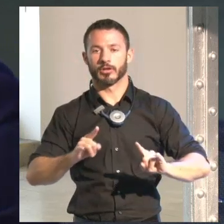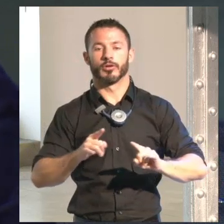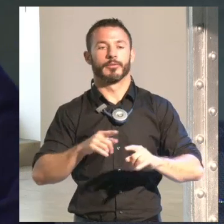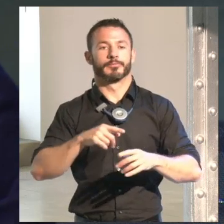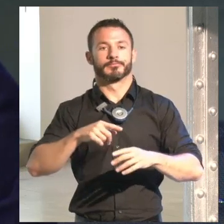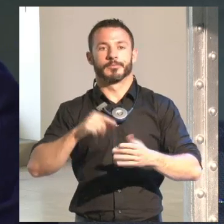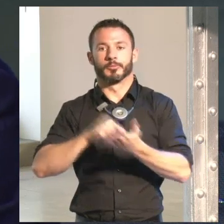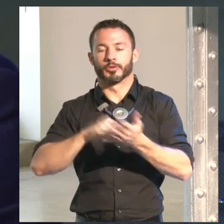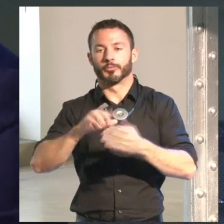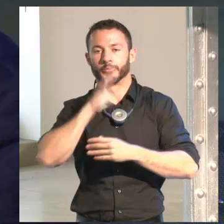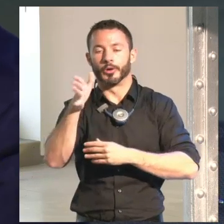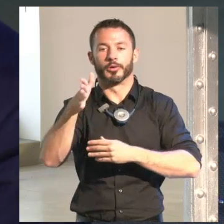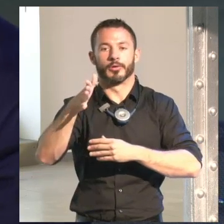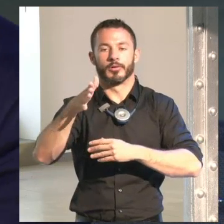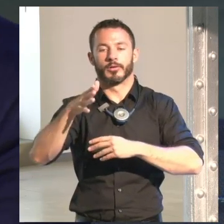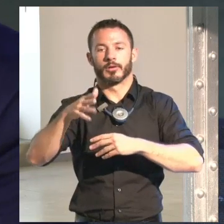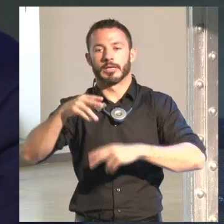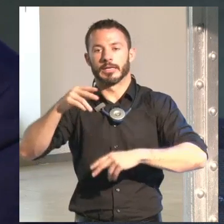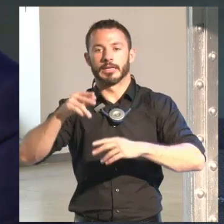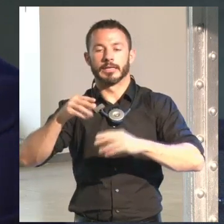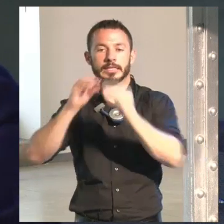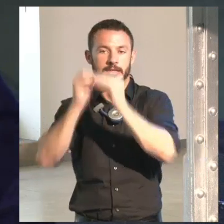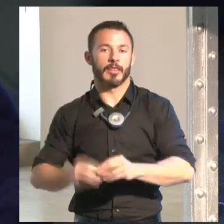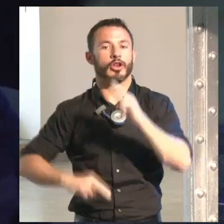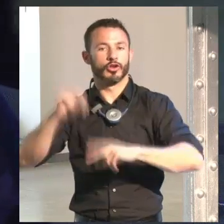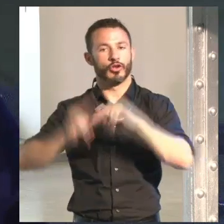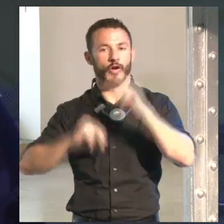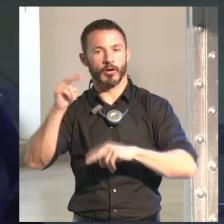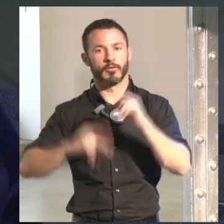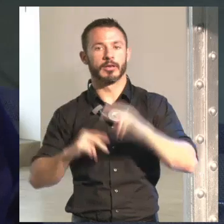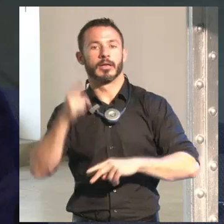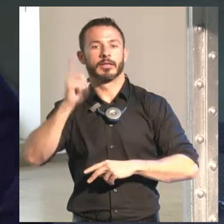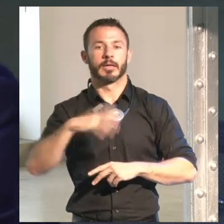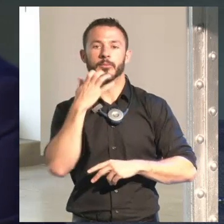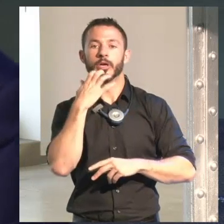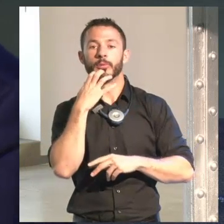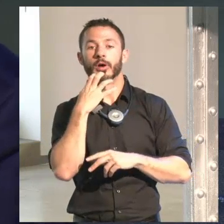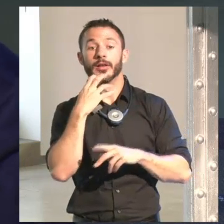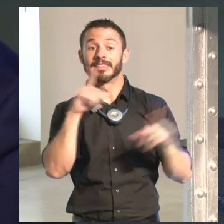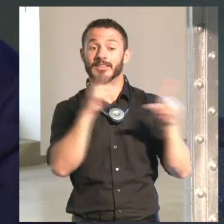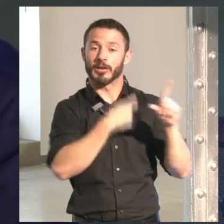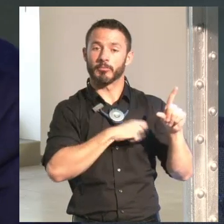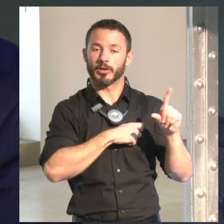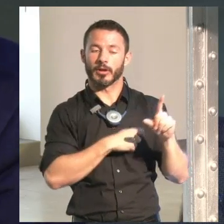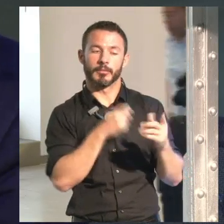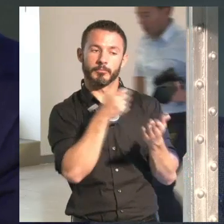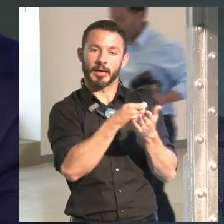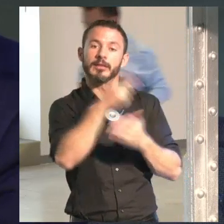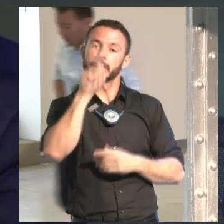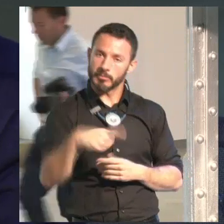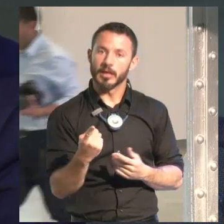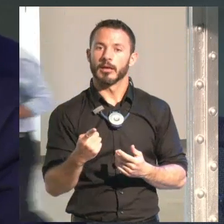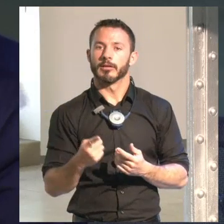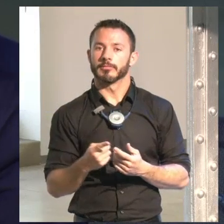construcciones y obras, vamos sumando también aportación para la financiación de Radio Televisión Española, así que vamos sumando y nos encontramos con